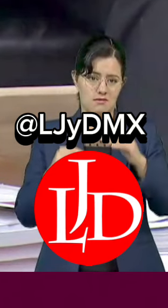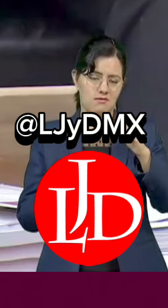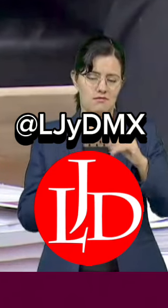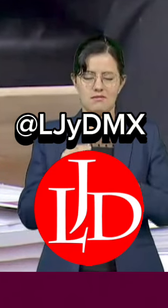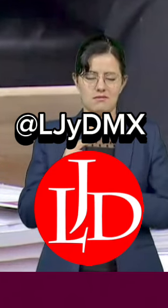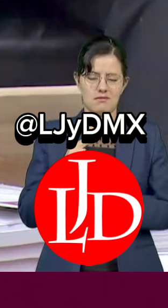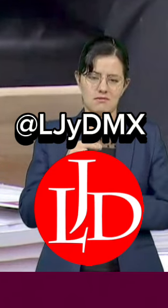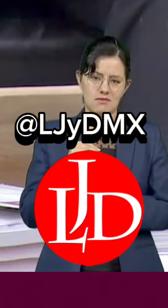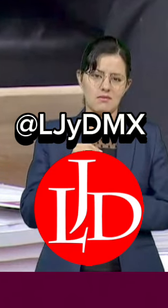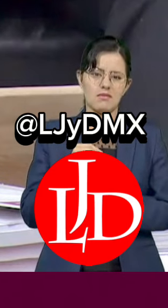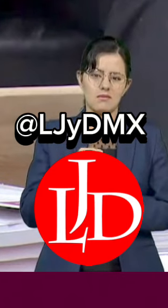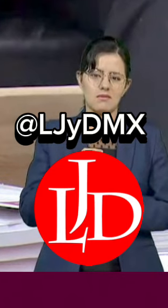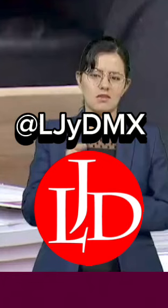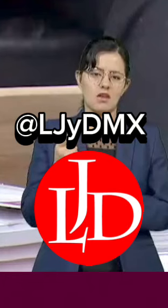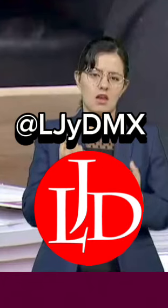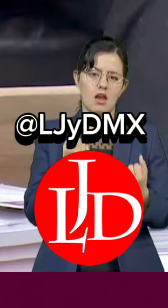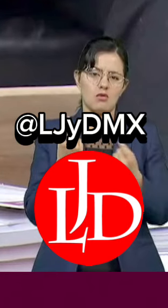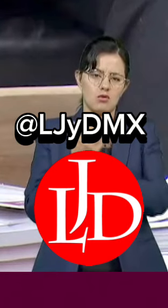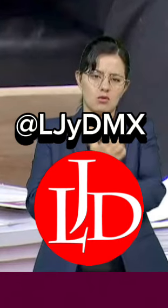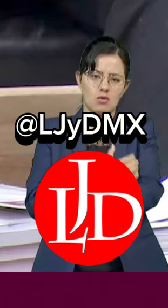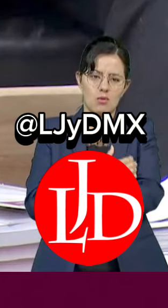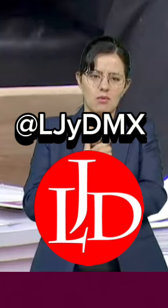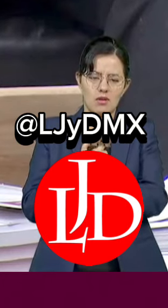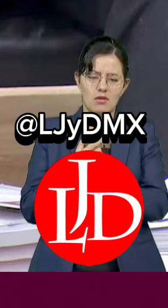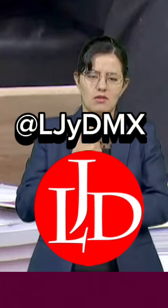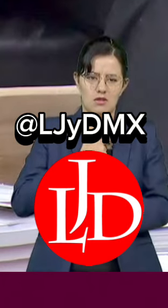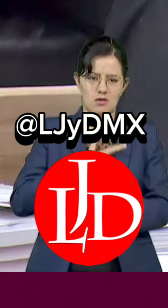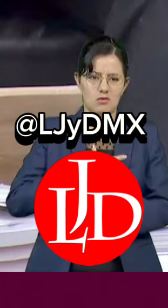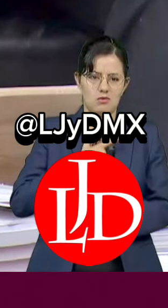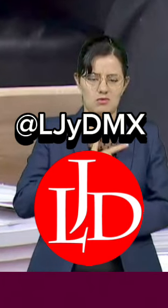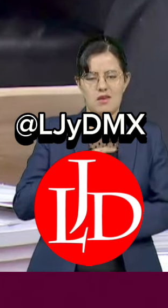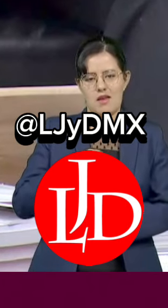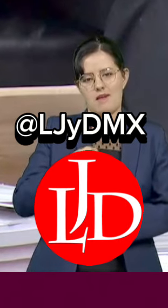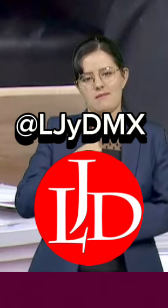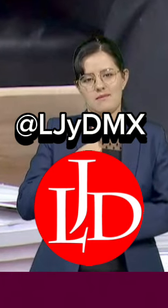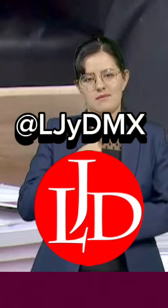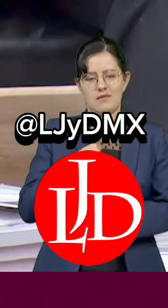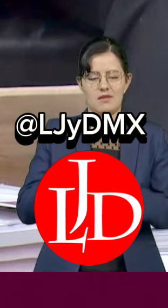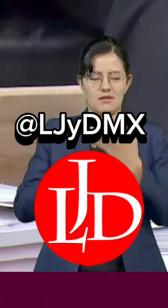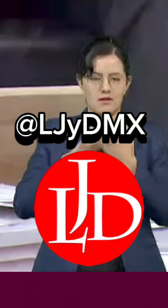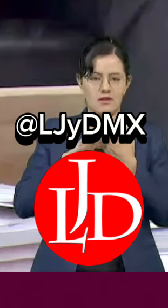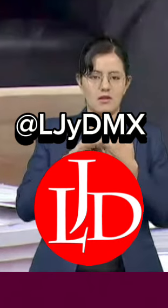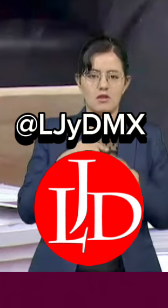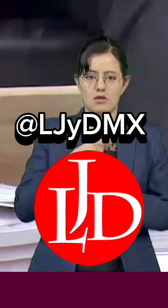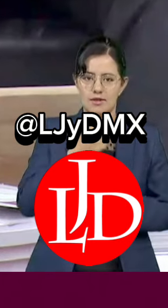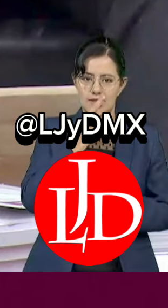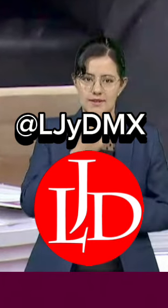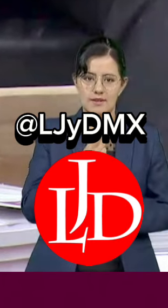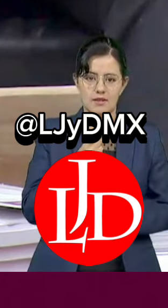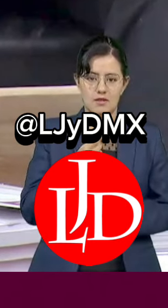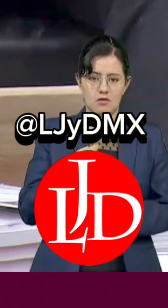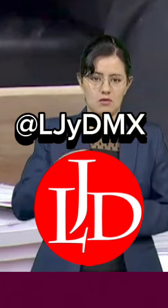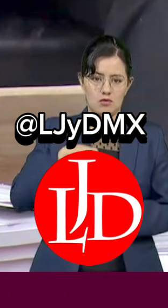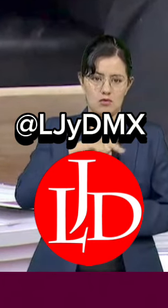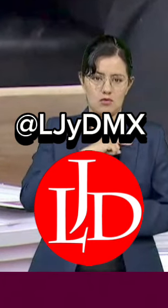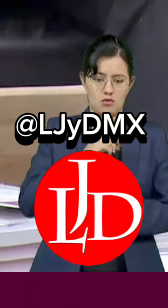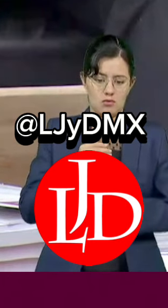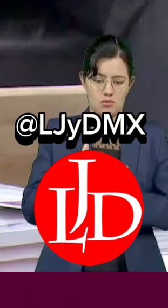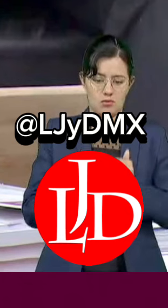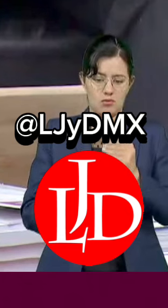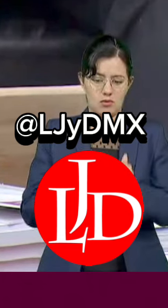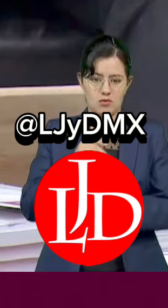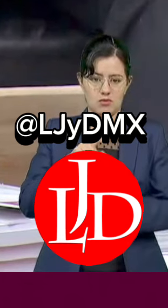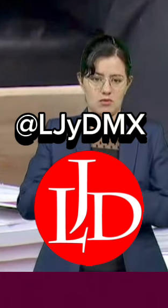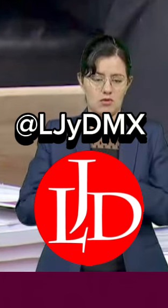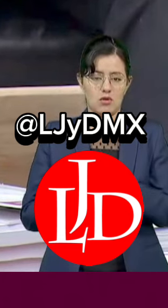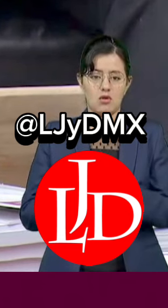gusta hablar de mi persona, yo plantearía que en el caso del proceso organizativo interno nuestro, yo fui el único